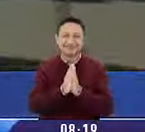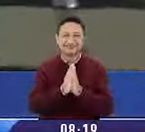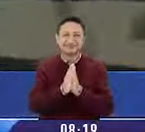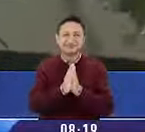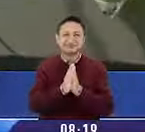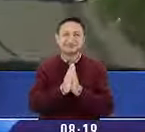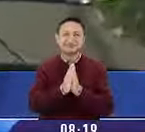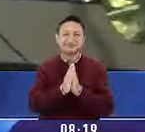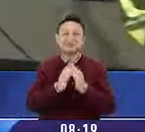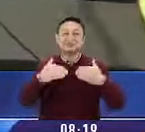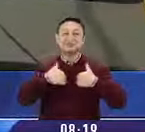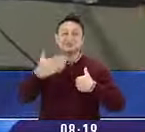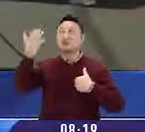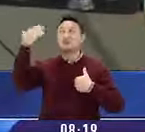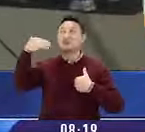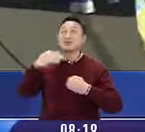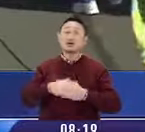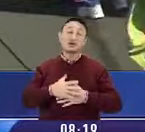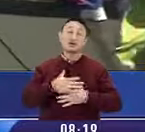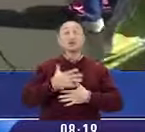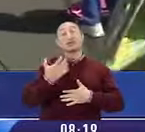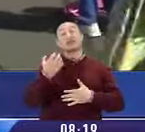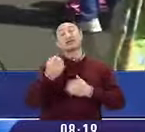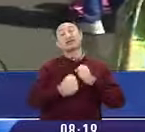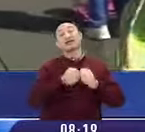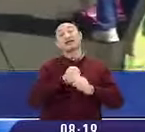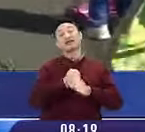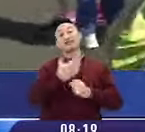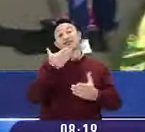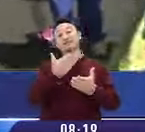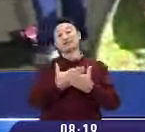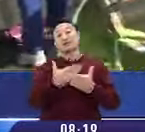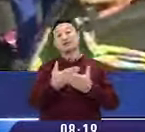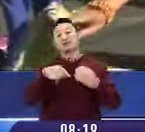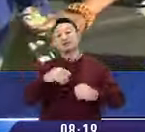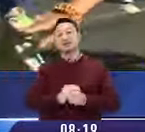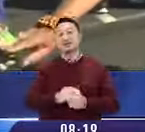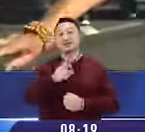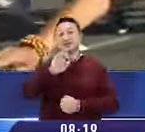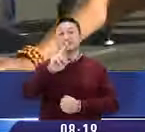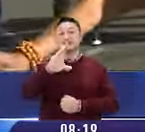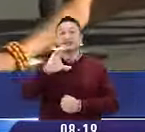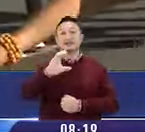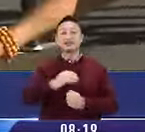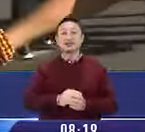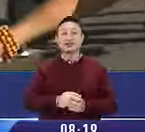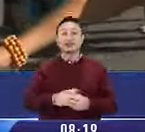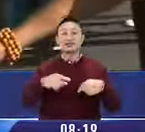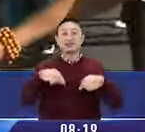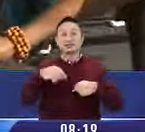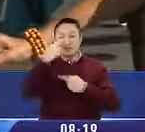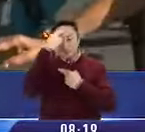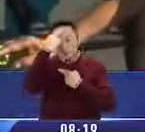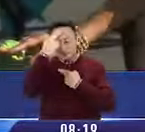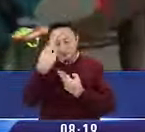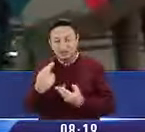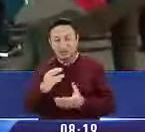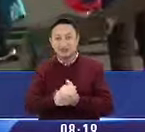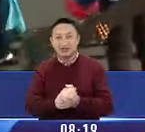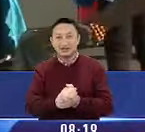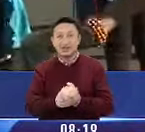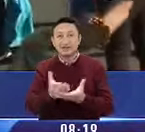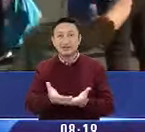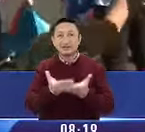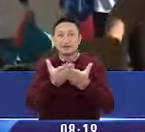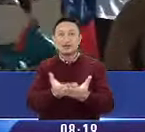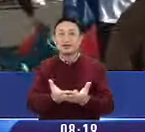como las de hace 15 y muchas gracias a la TVC por este homenaje que nos...